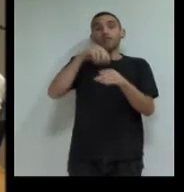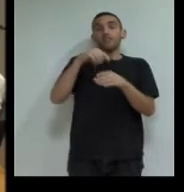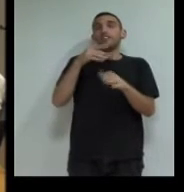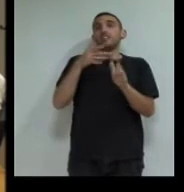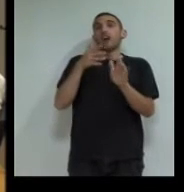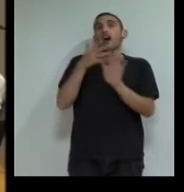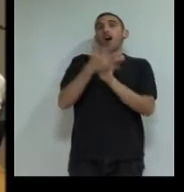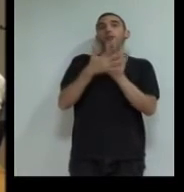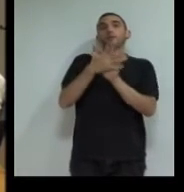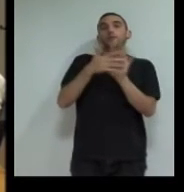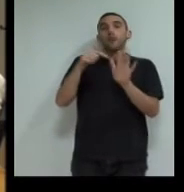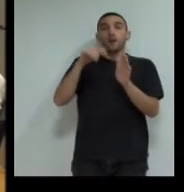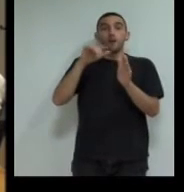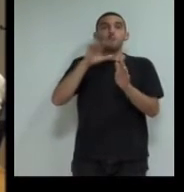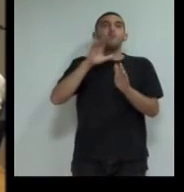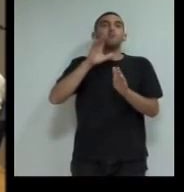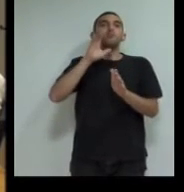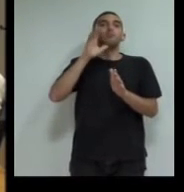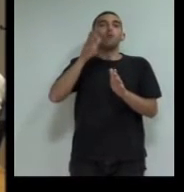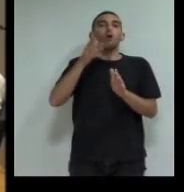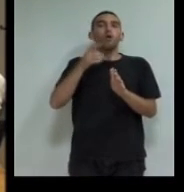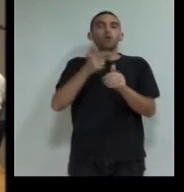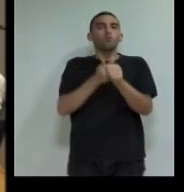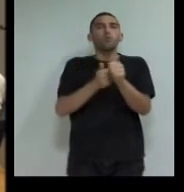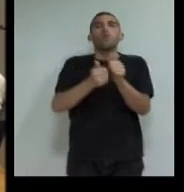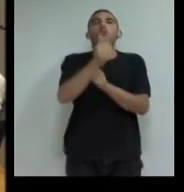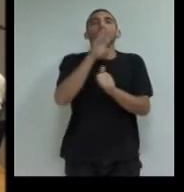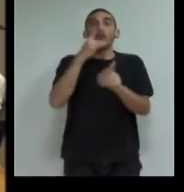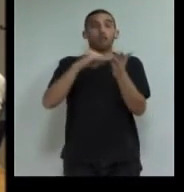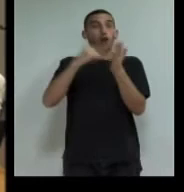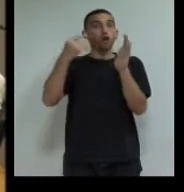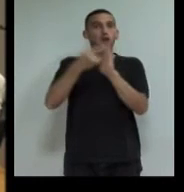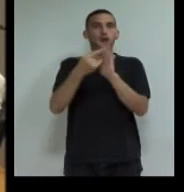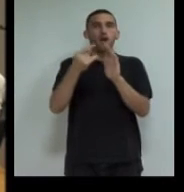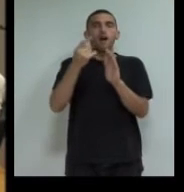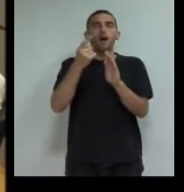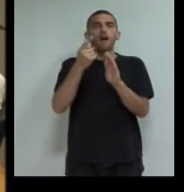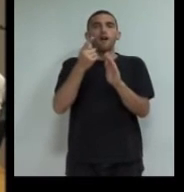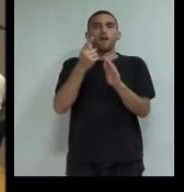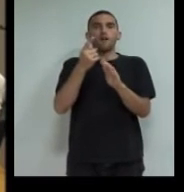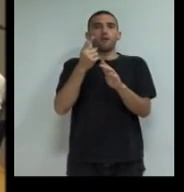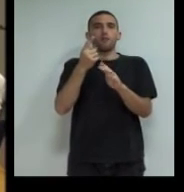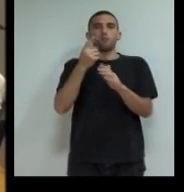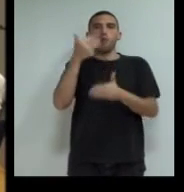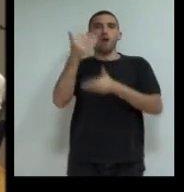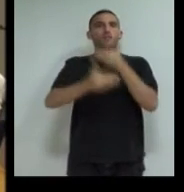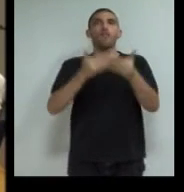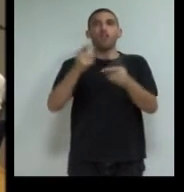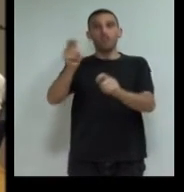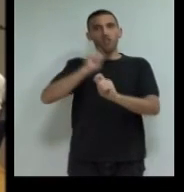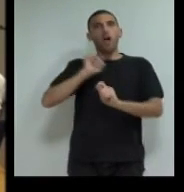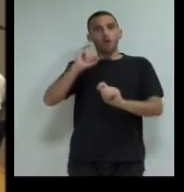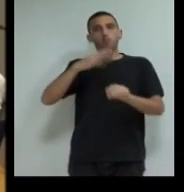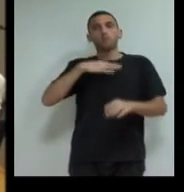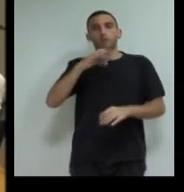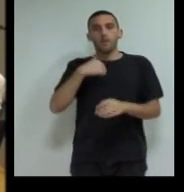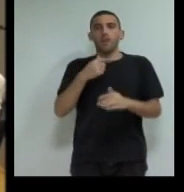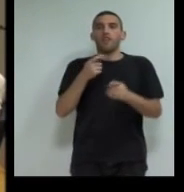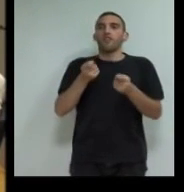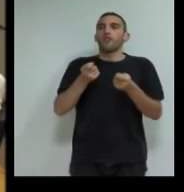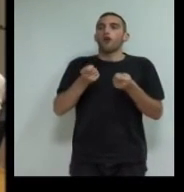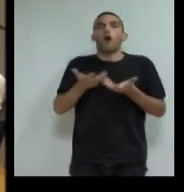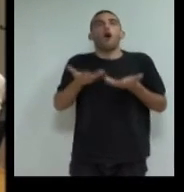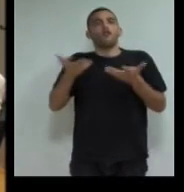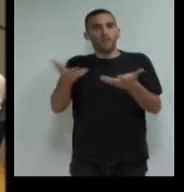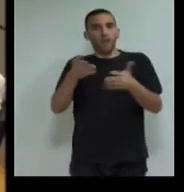Dimas, de realmente lo que se puede hacer. Es decir, que la tecnología te ofrece la posibilidad de que las cosas sean accesibles, pero es